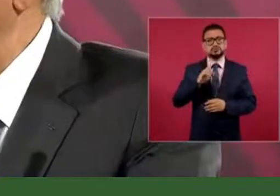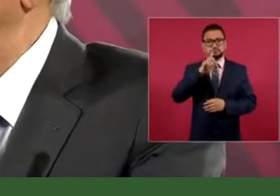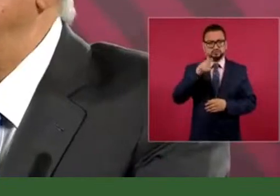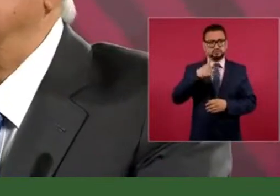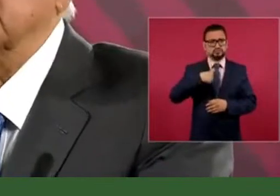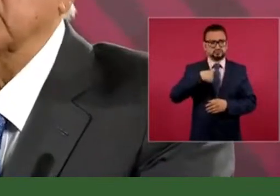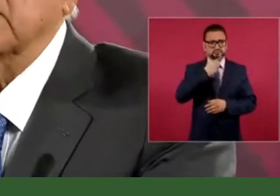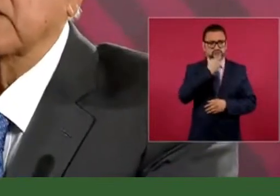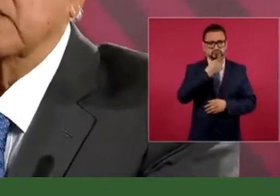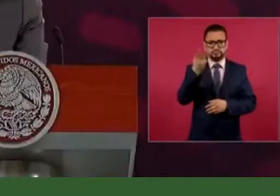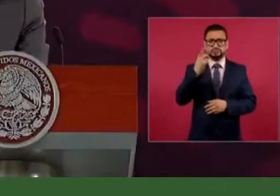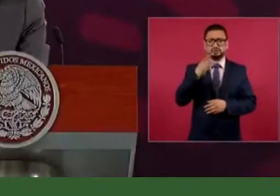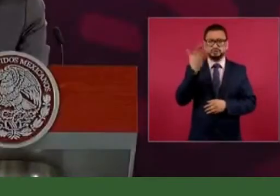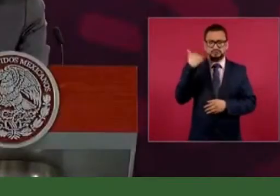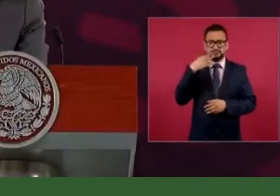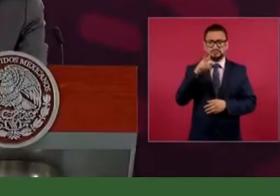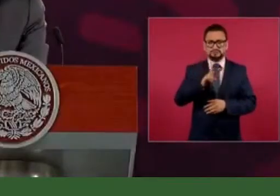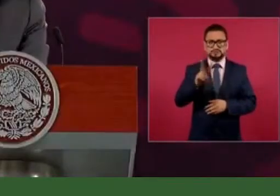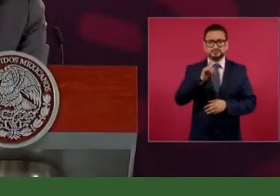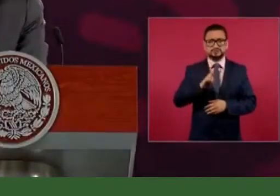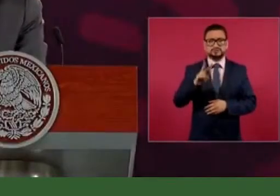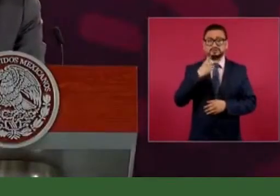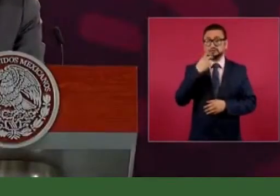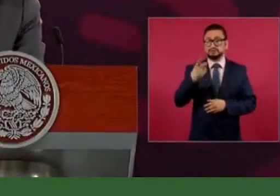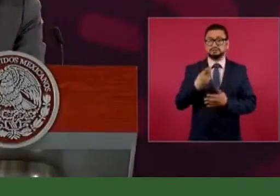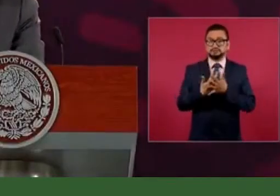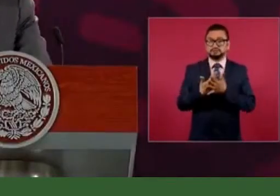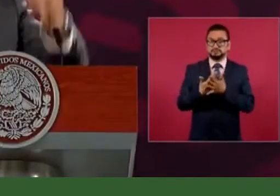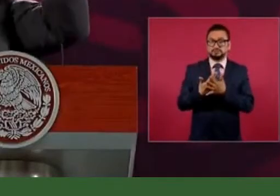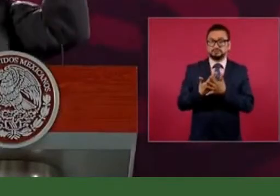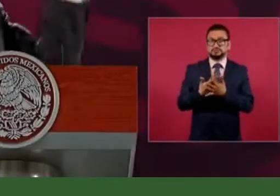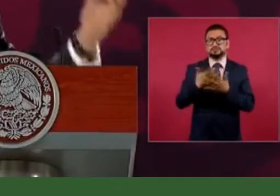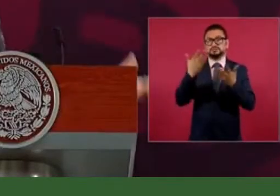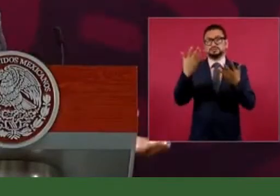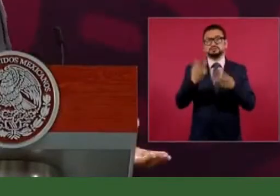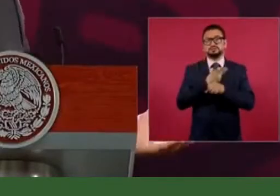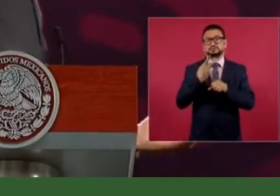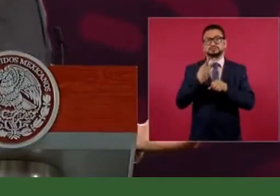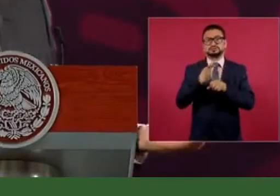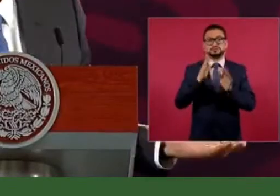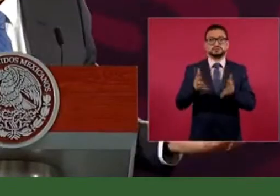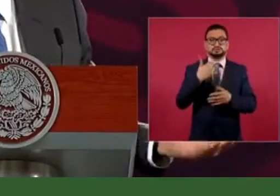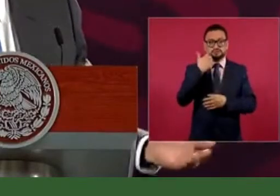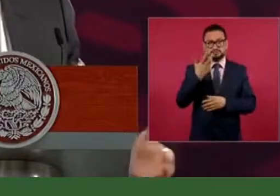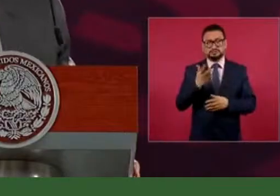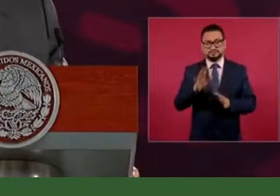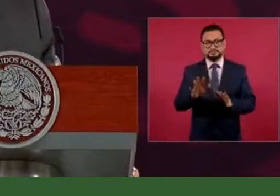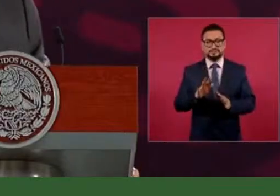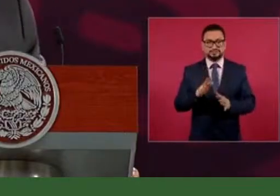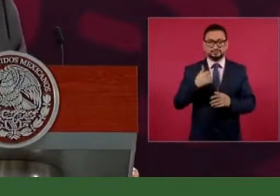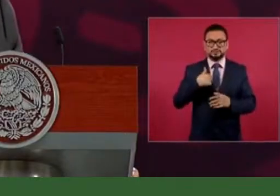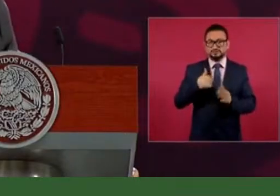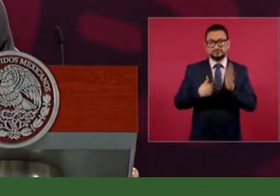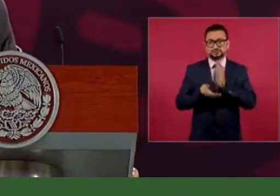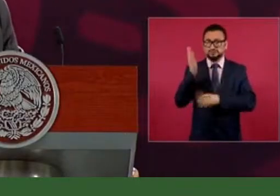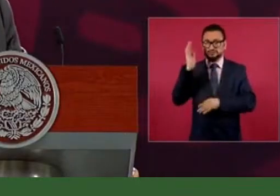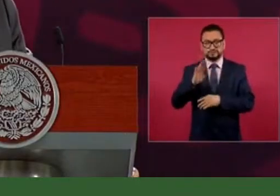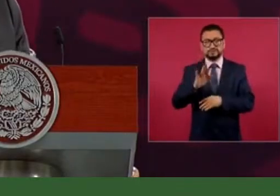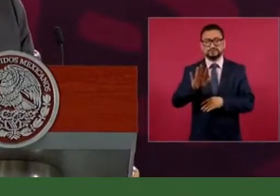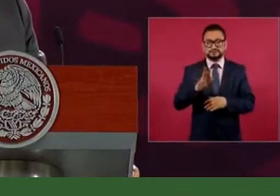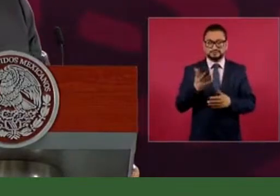del viernes, casi me estaba esperando para decirme, oiga, ya quiere que yo me vaya,